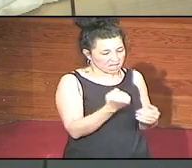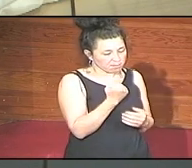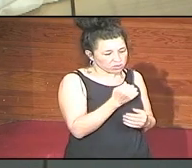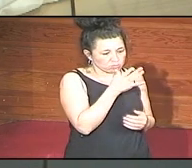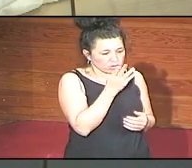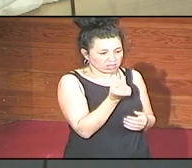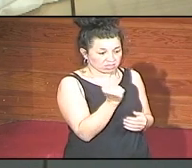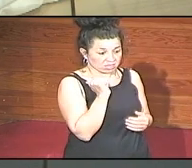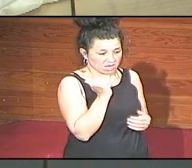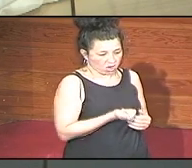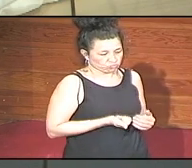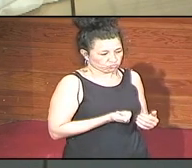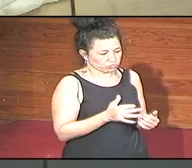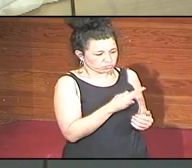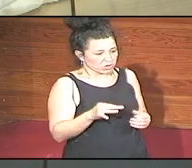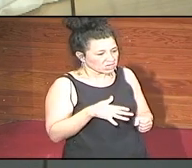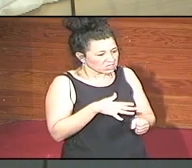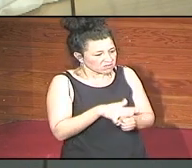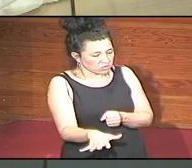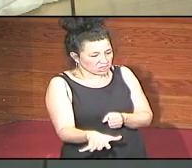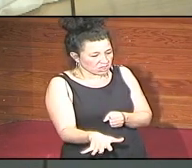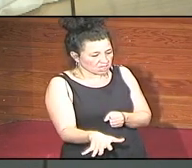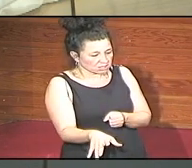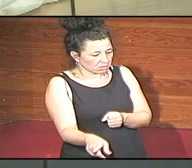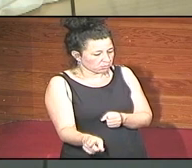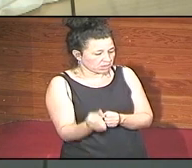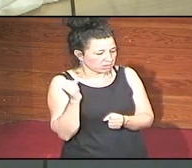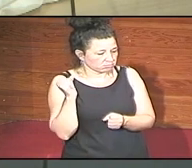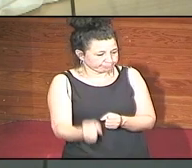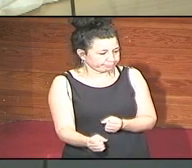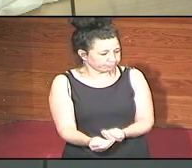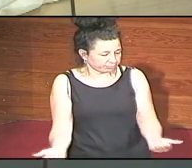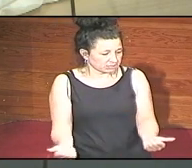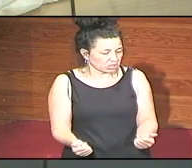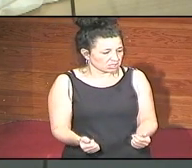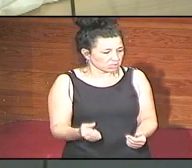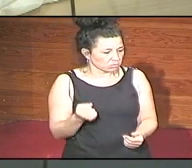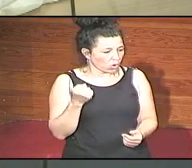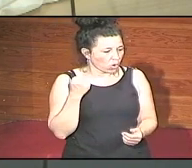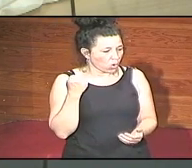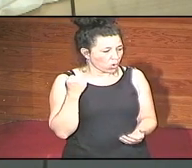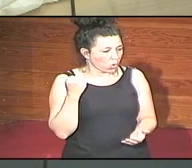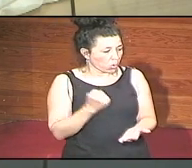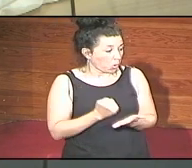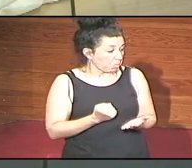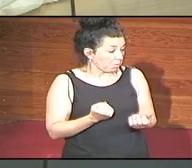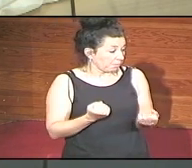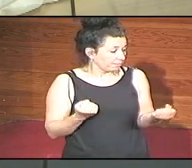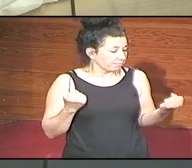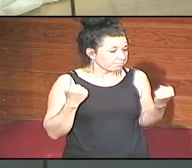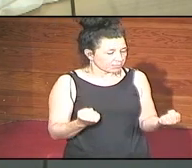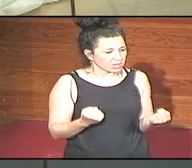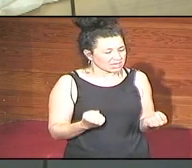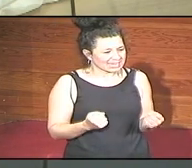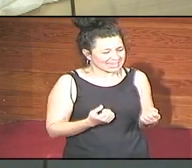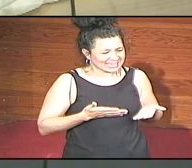tienen tantas influencias lo sacarían de media así que ahí hubo un golpe de poder de hecho la hija de dos santos se